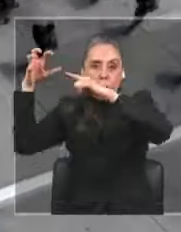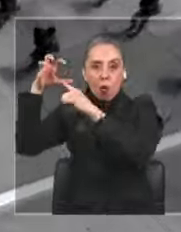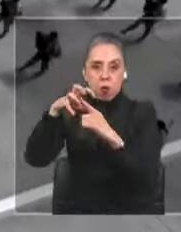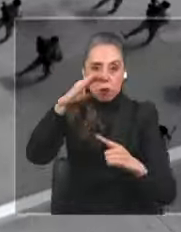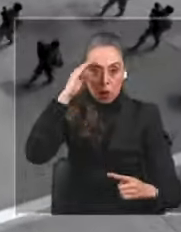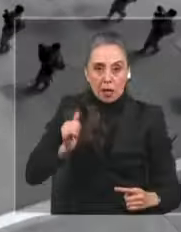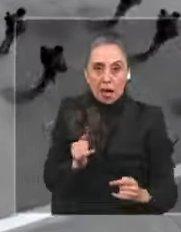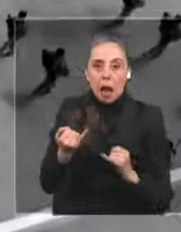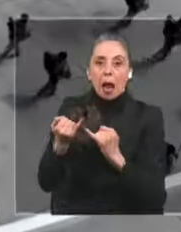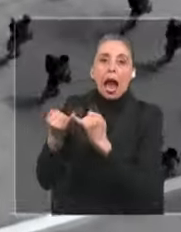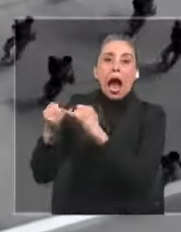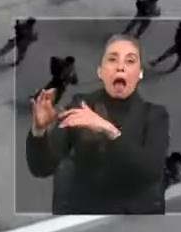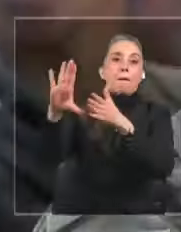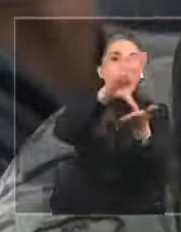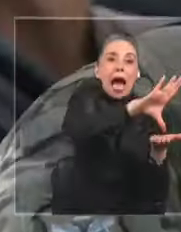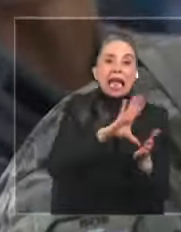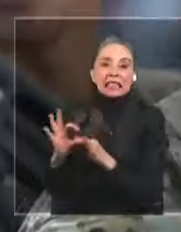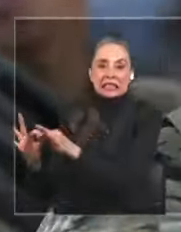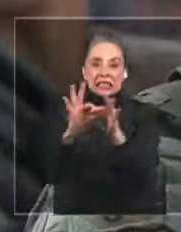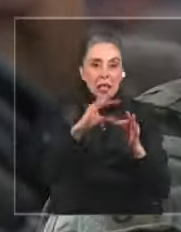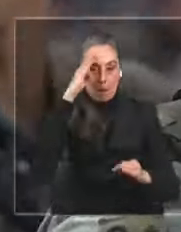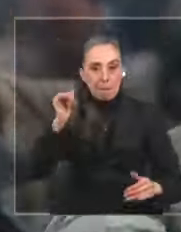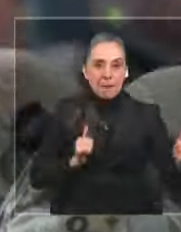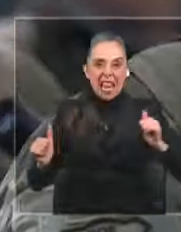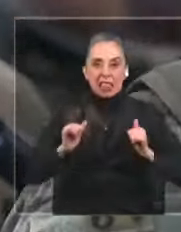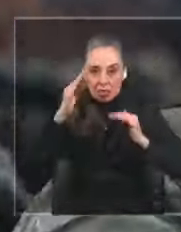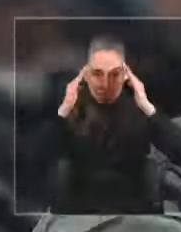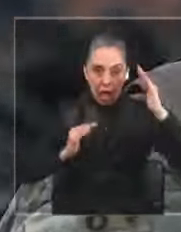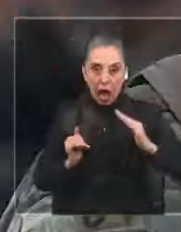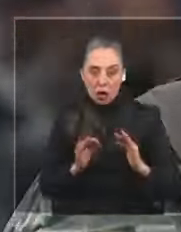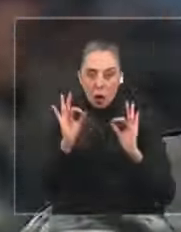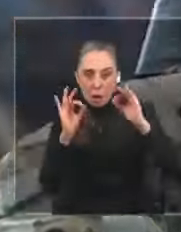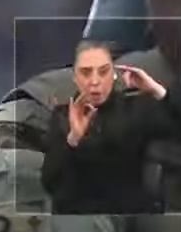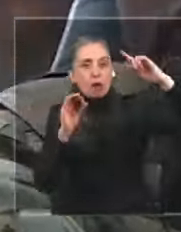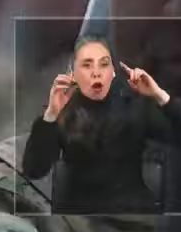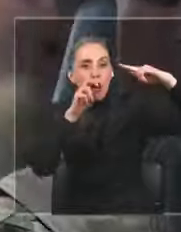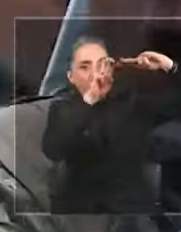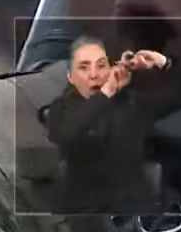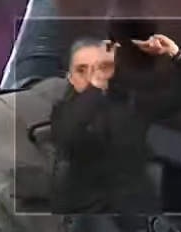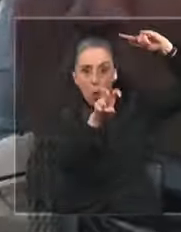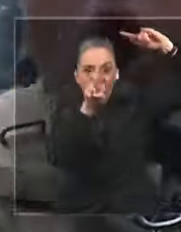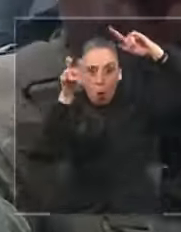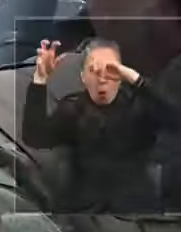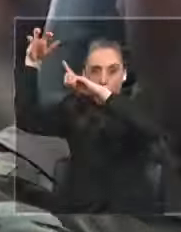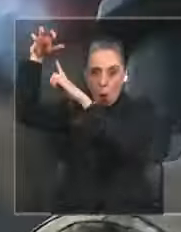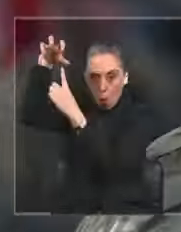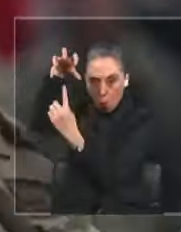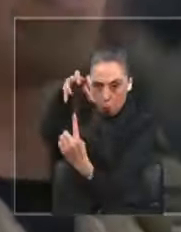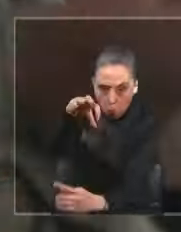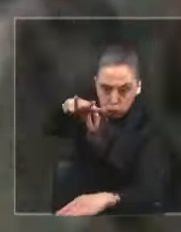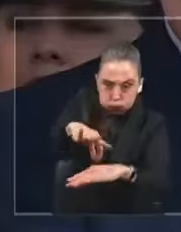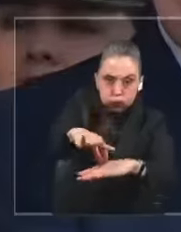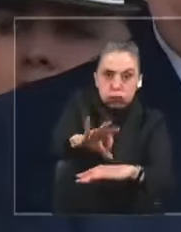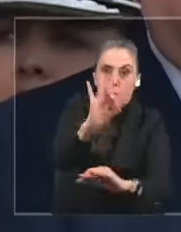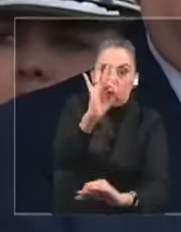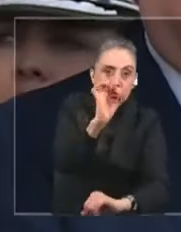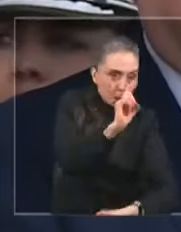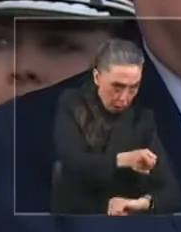ejércitos amigos, dejando en evidencia un alto grado de precisión en cada una de las misiones asignadas.